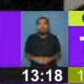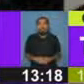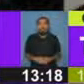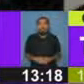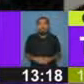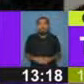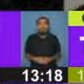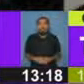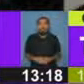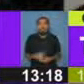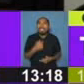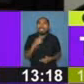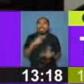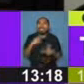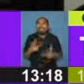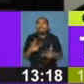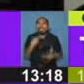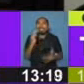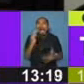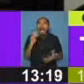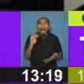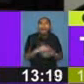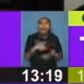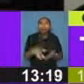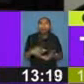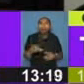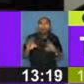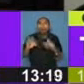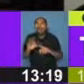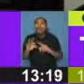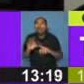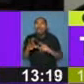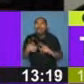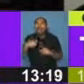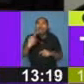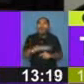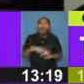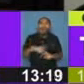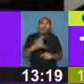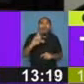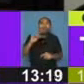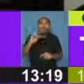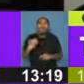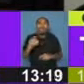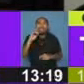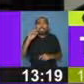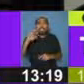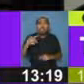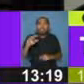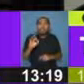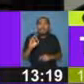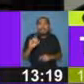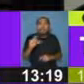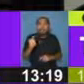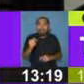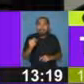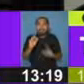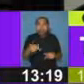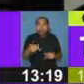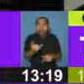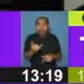de la quiaca ya están los paneles solares funcionando ya están generando energía Recién me